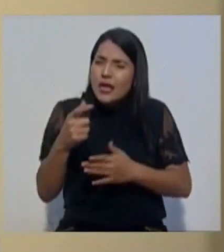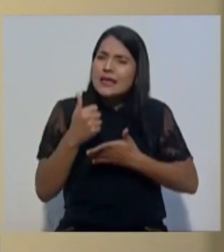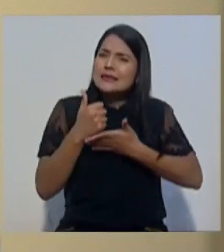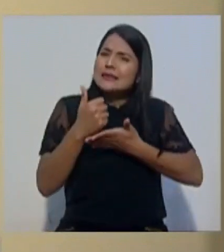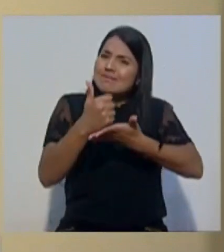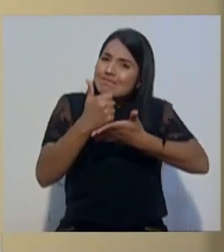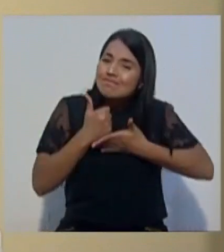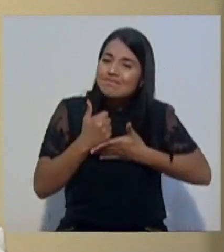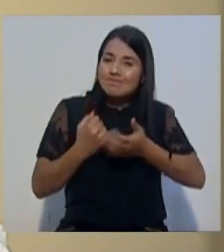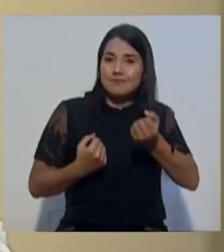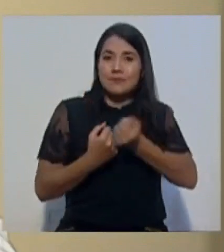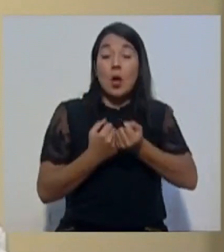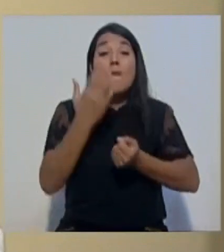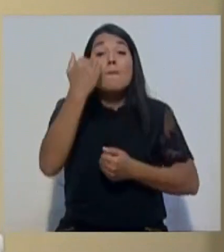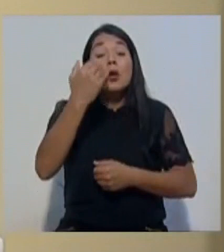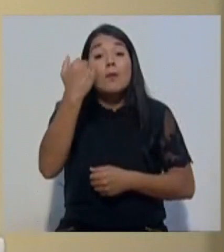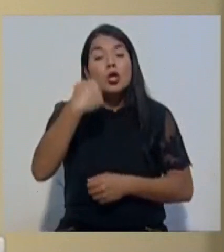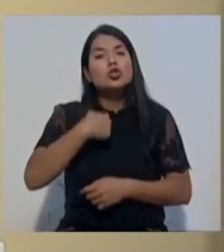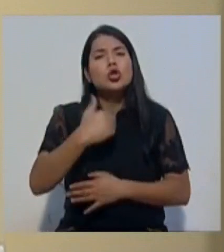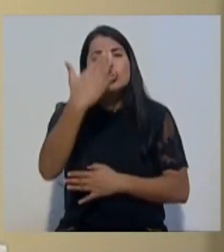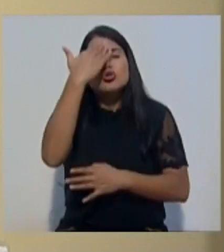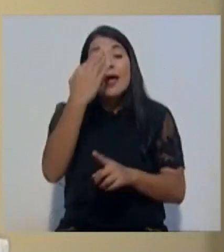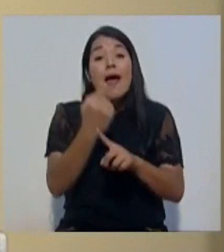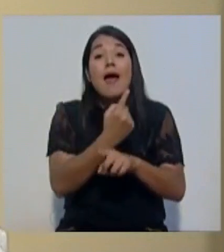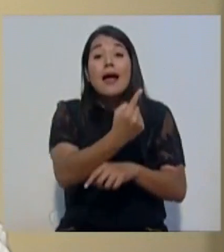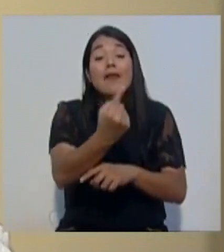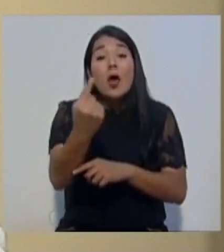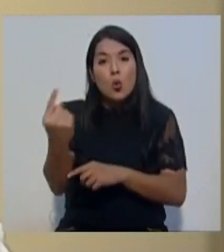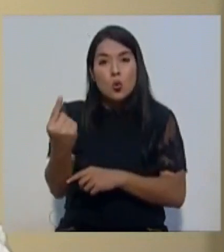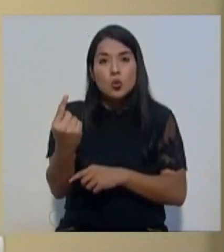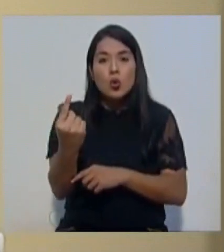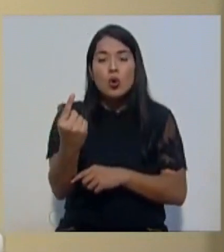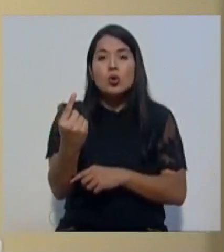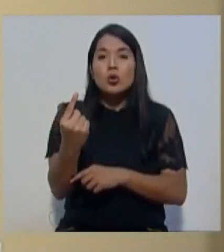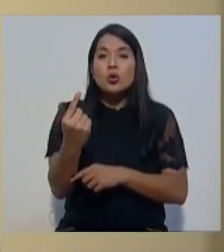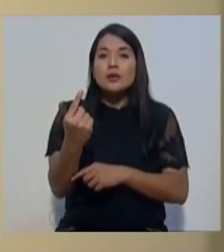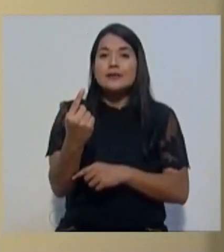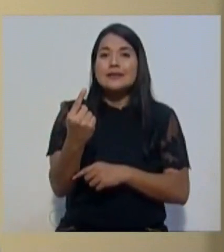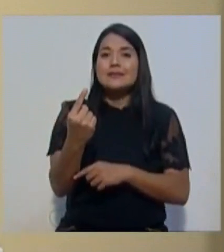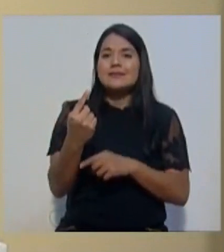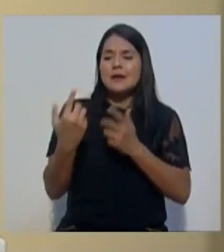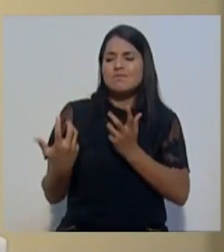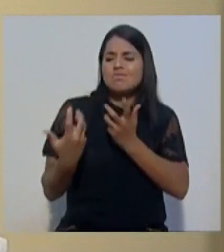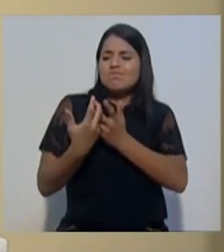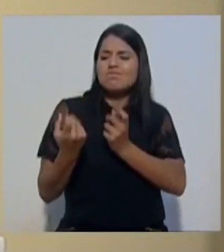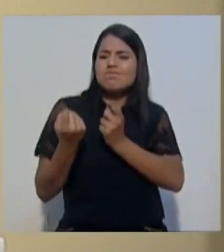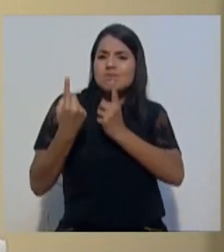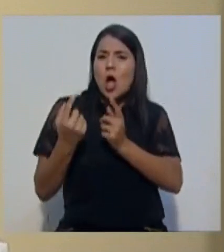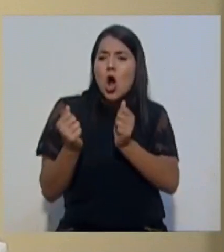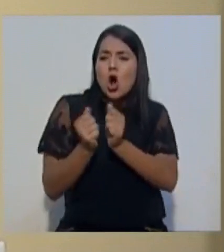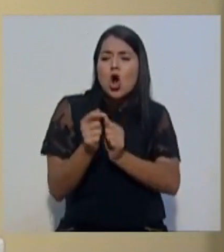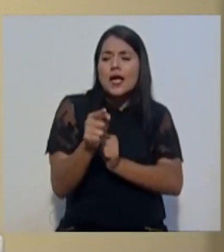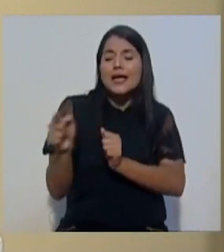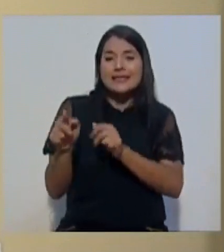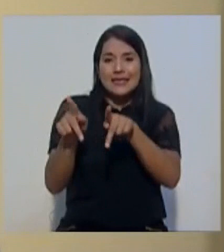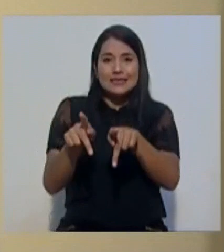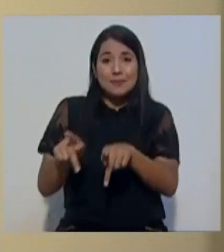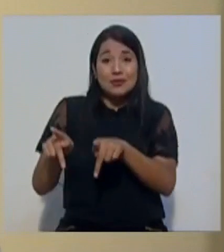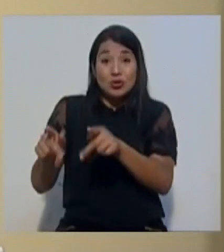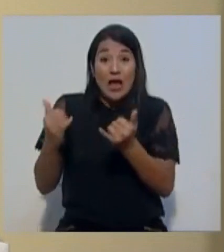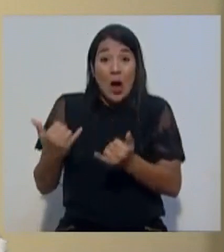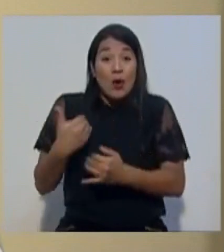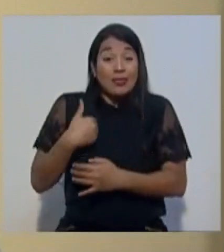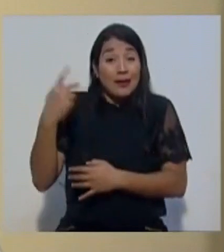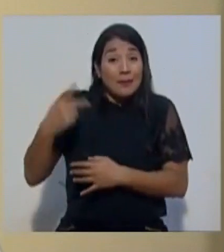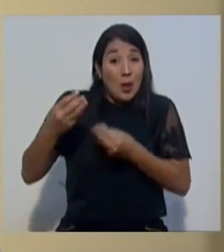todos ustedes, porque yo sé que cada uno de ustedes se pone en el lugar de aquellas personas cuyos empleos